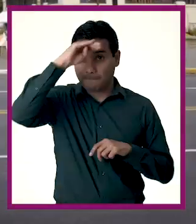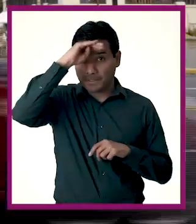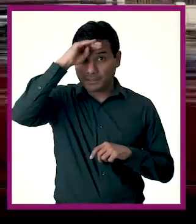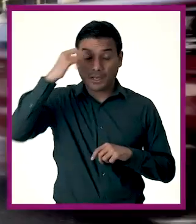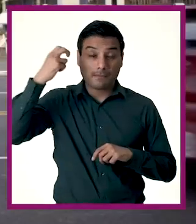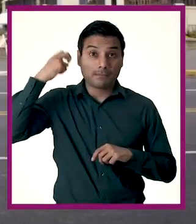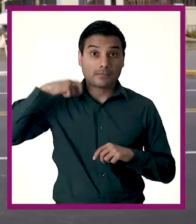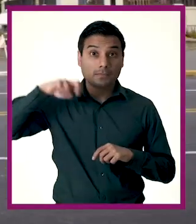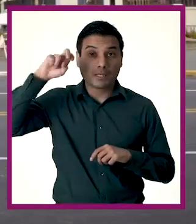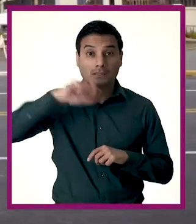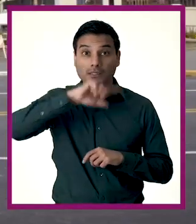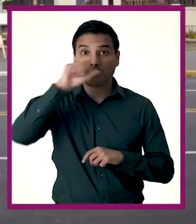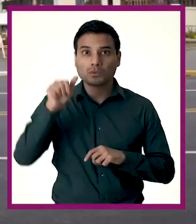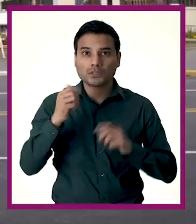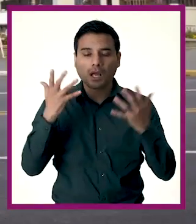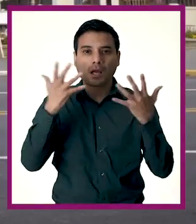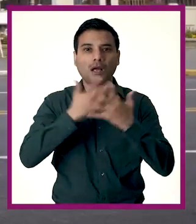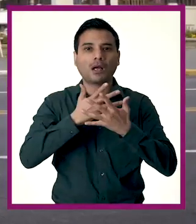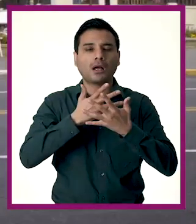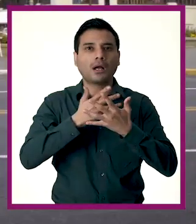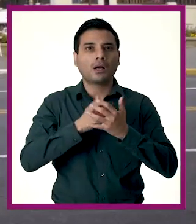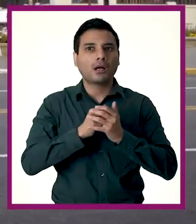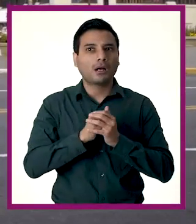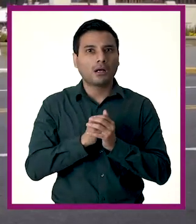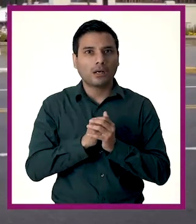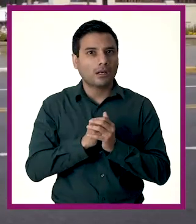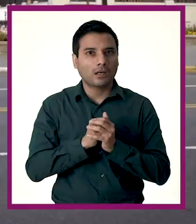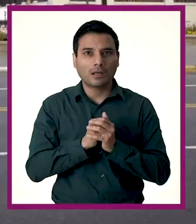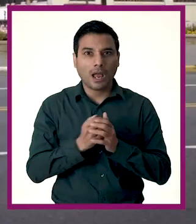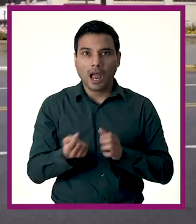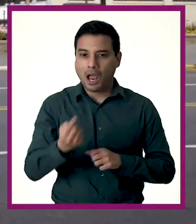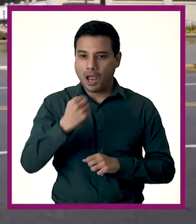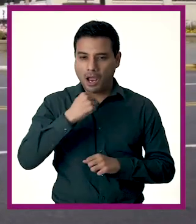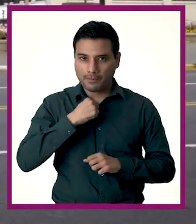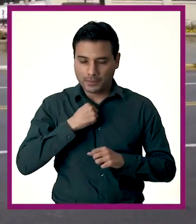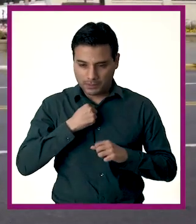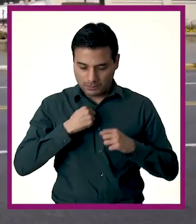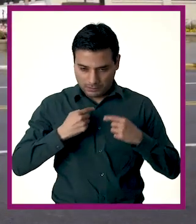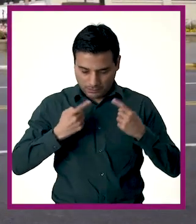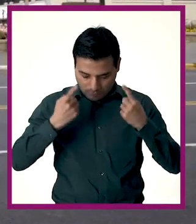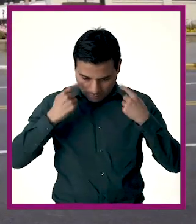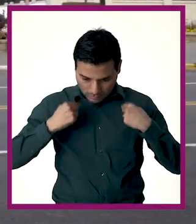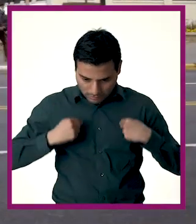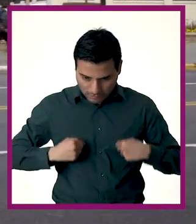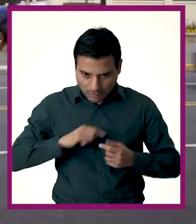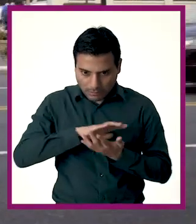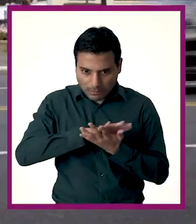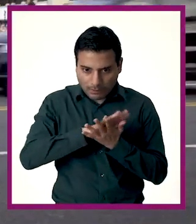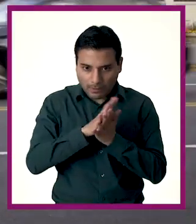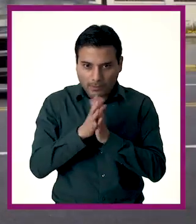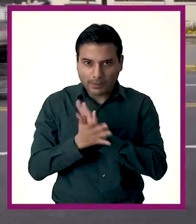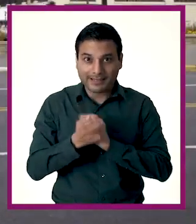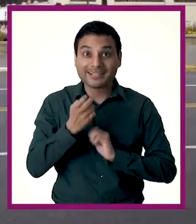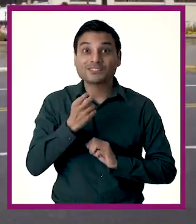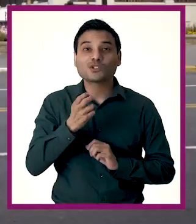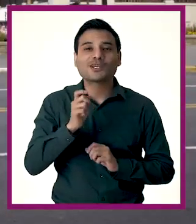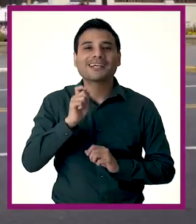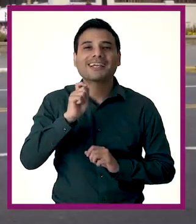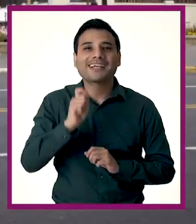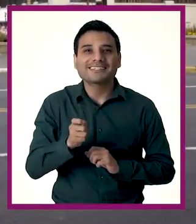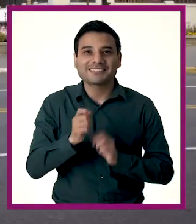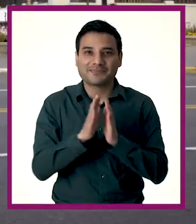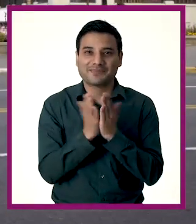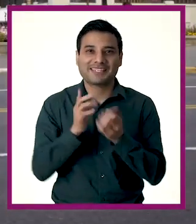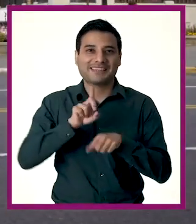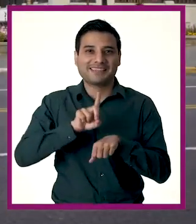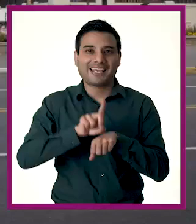viaje, pero enseguida es el viaje el que lo hace a uno. Esto es Diario de Viaje